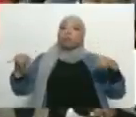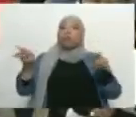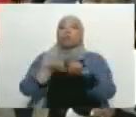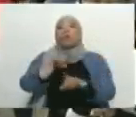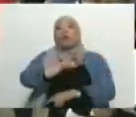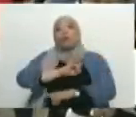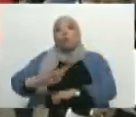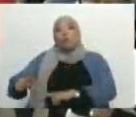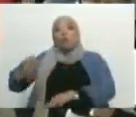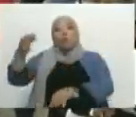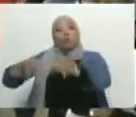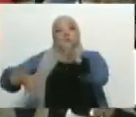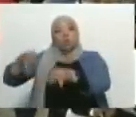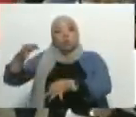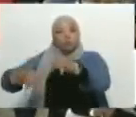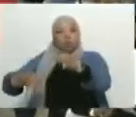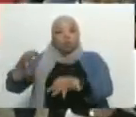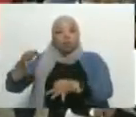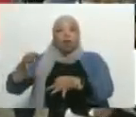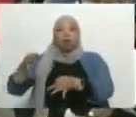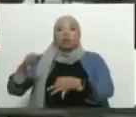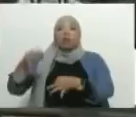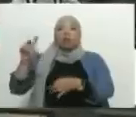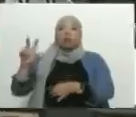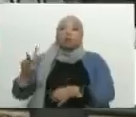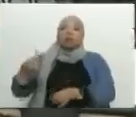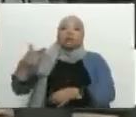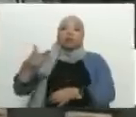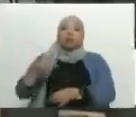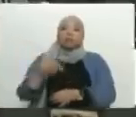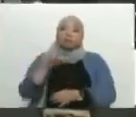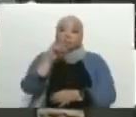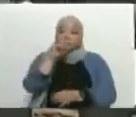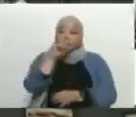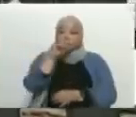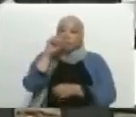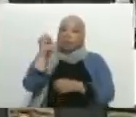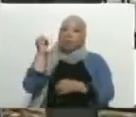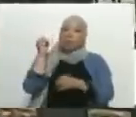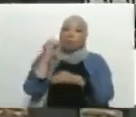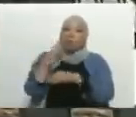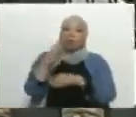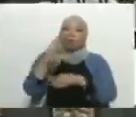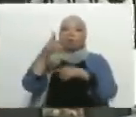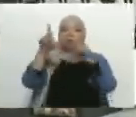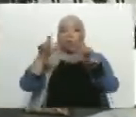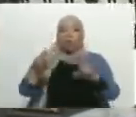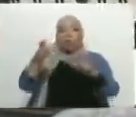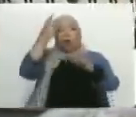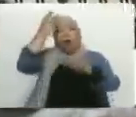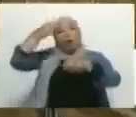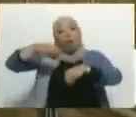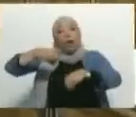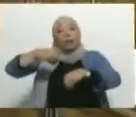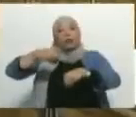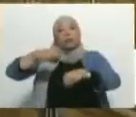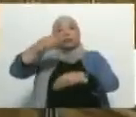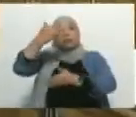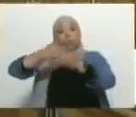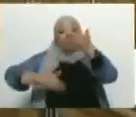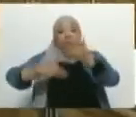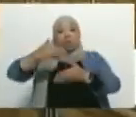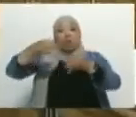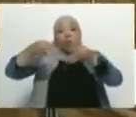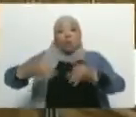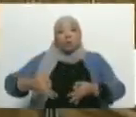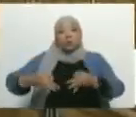ordenamiento jurídico vigente. Tercero, publicar el presente acuerdo en Gaceta Oficial de